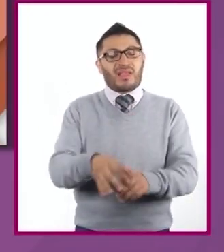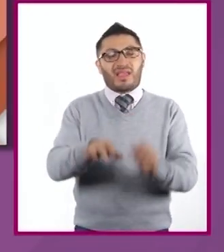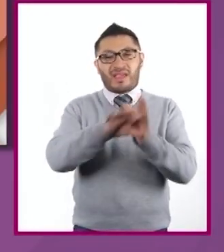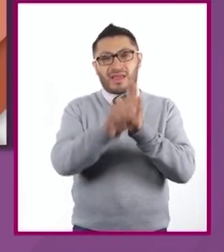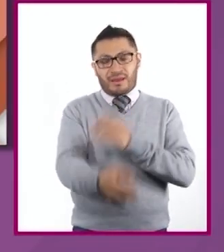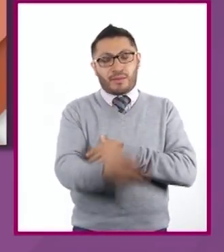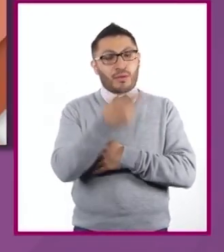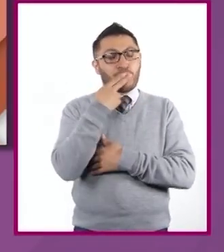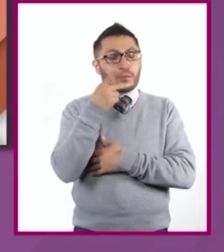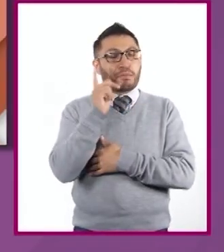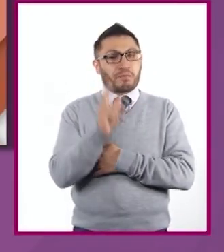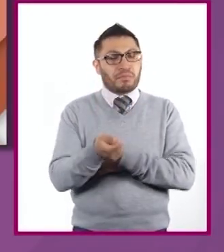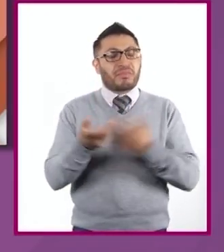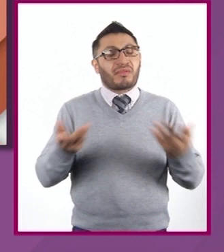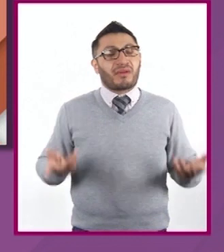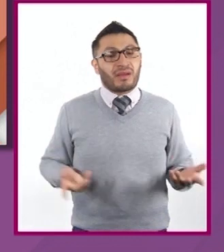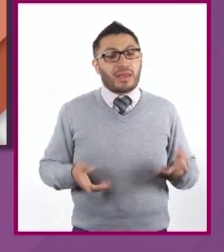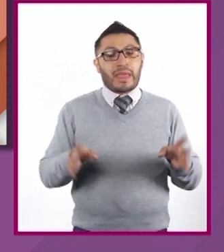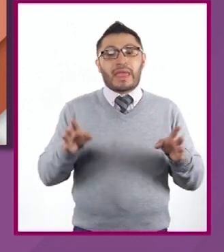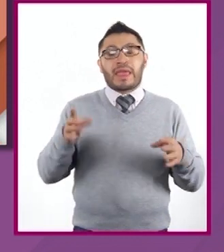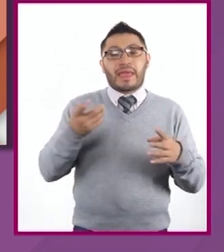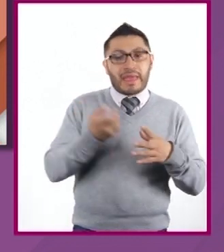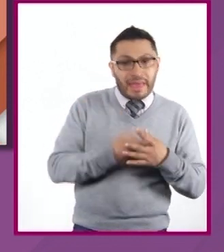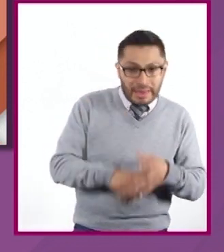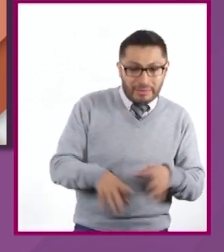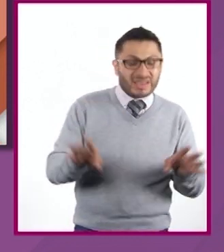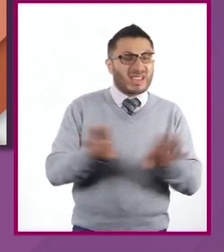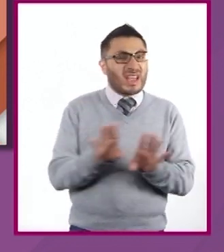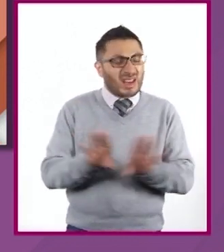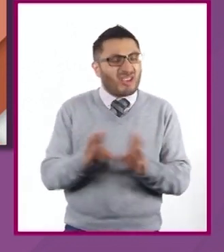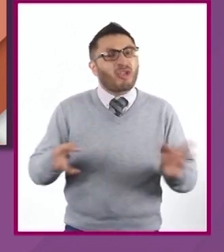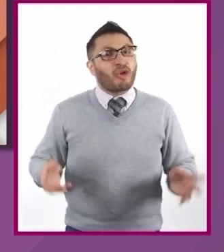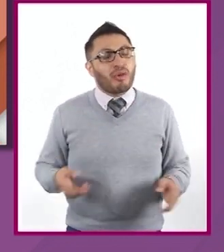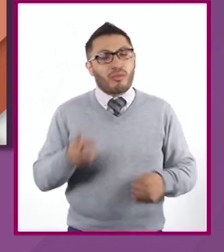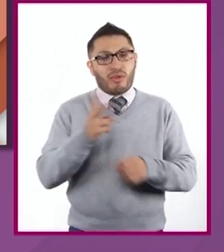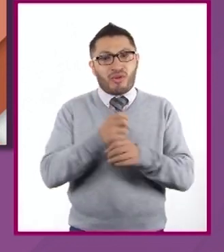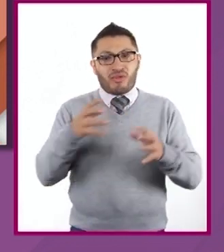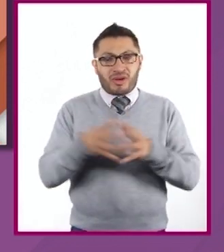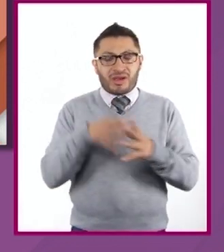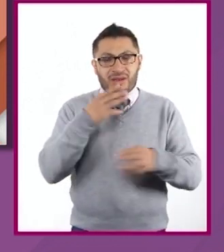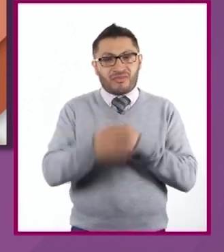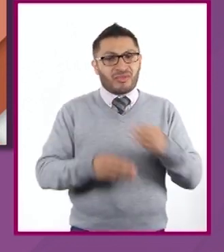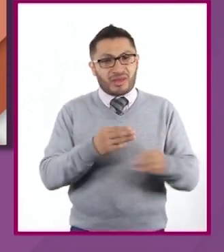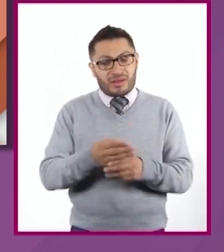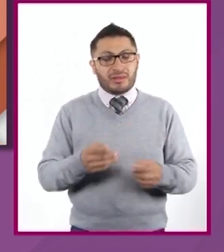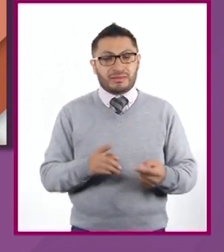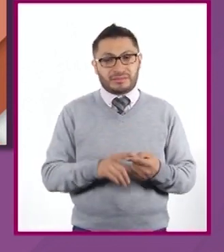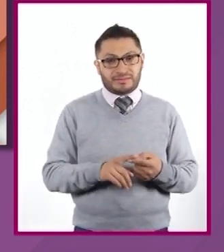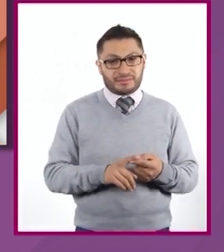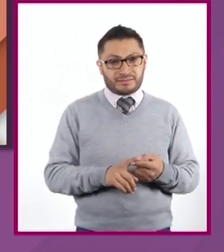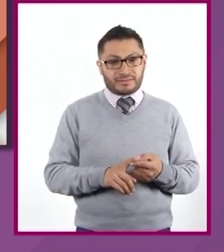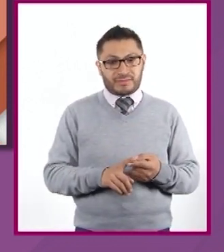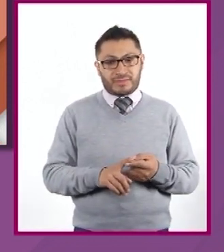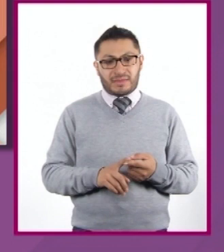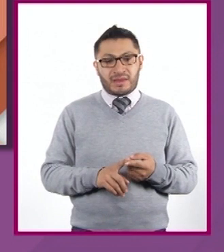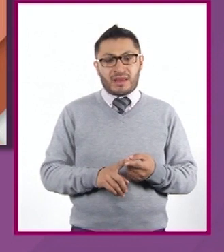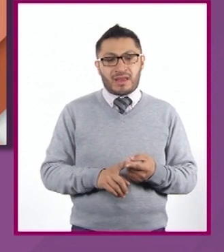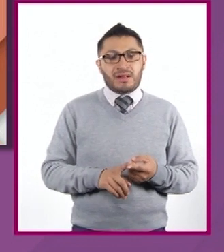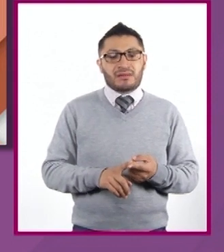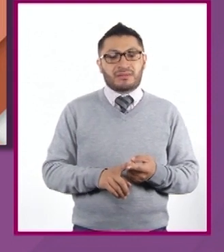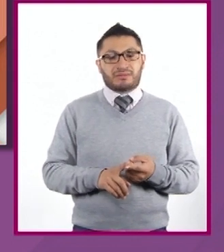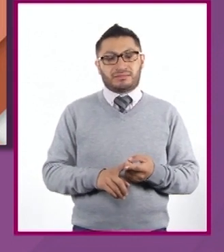ejemplo fue: ¿cómo inició la Segunda Guerra Mundial? La fecha que anotamos es 10 de